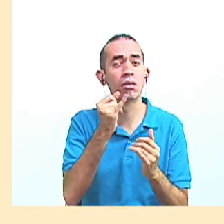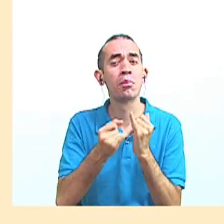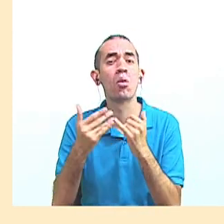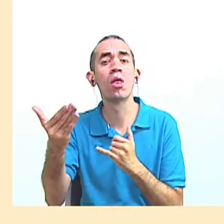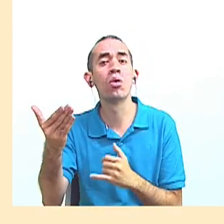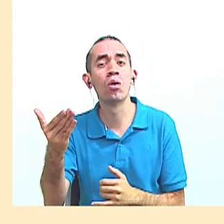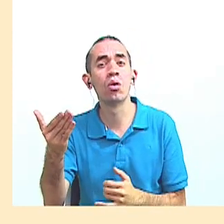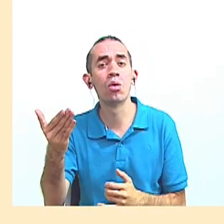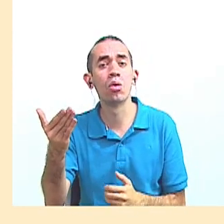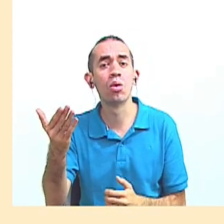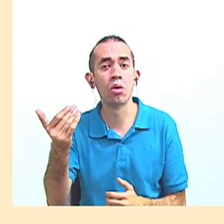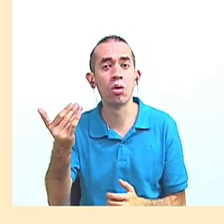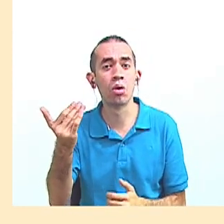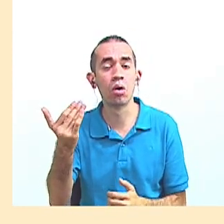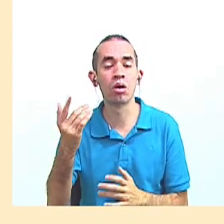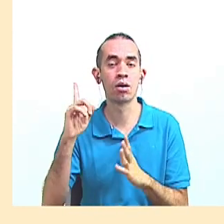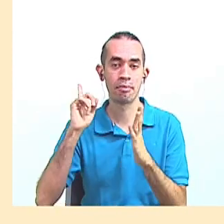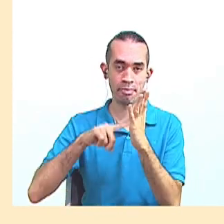Ok,